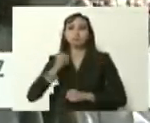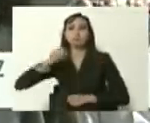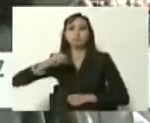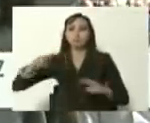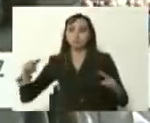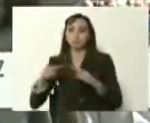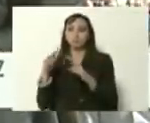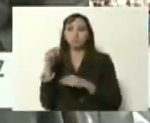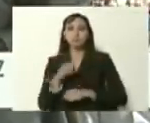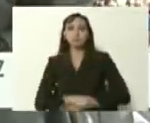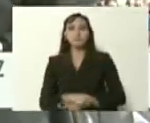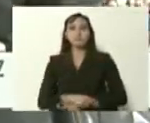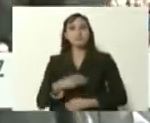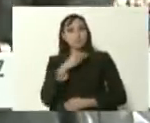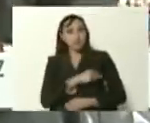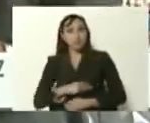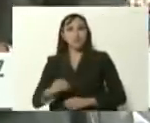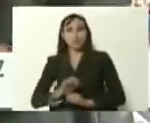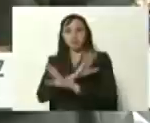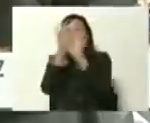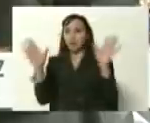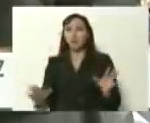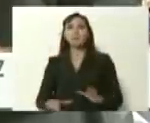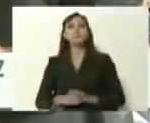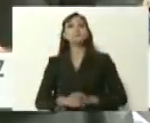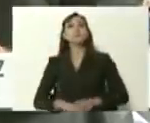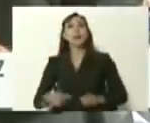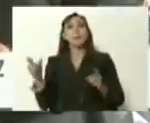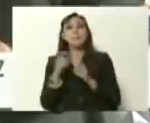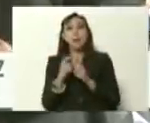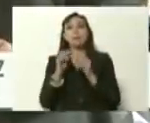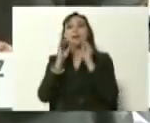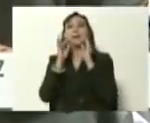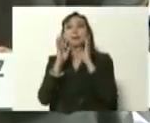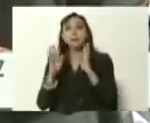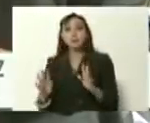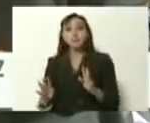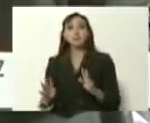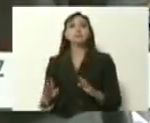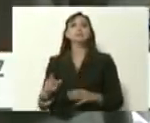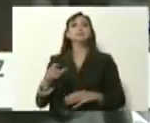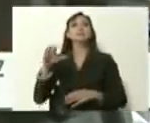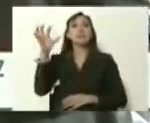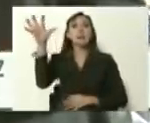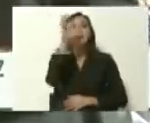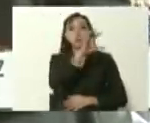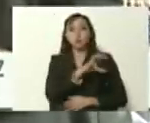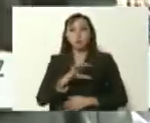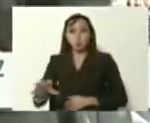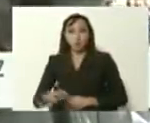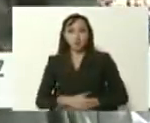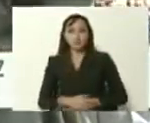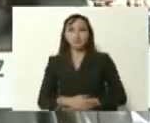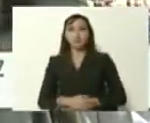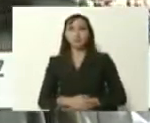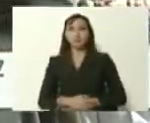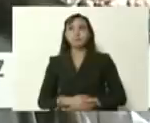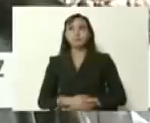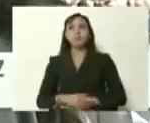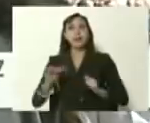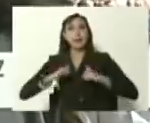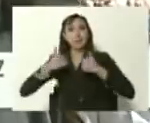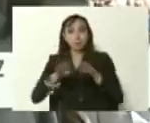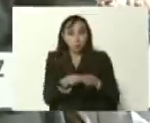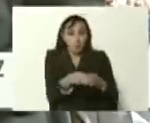esa misión claramente establece la palabra, que es bendecir las naciones. En el Génesis Dios nos lo